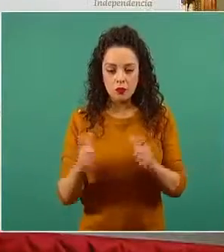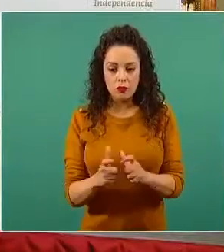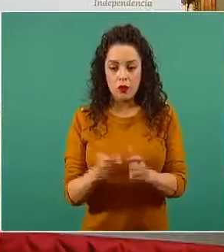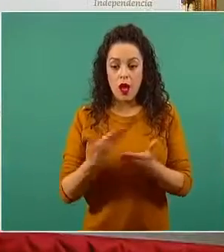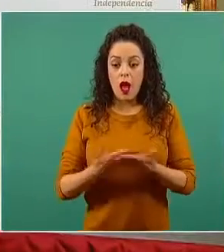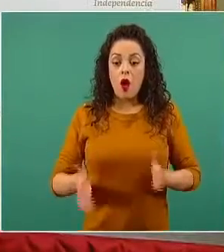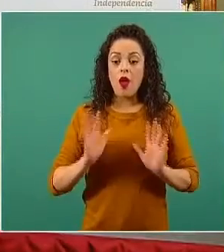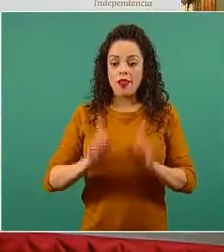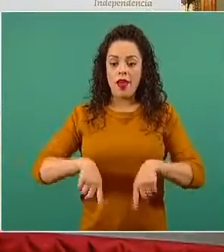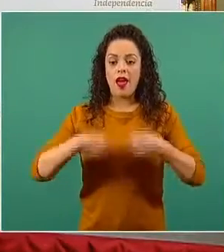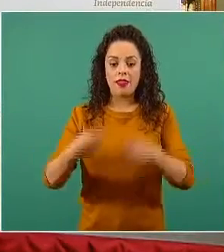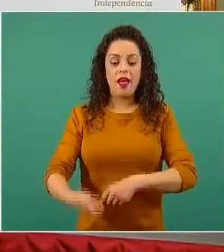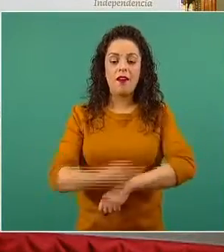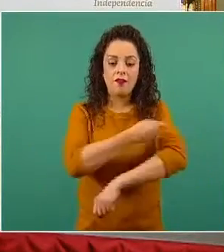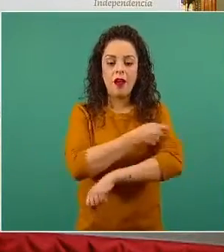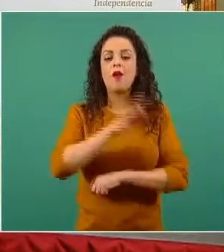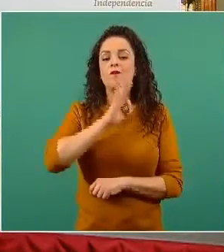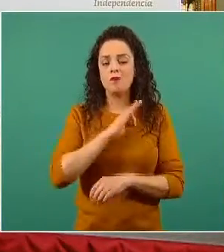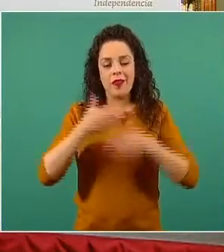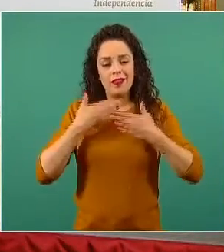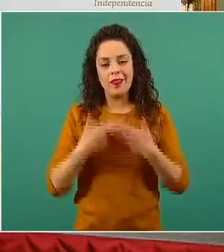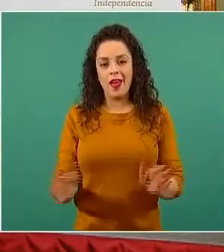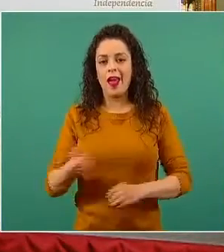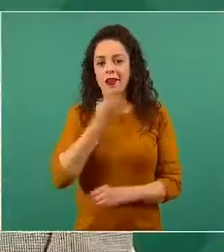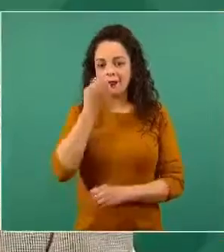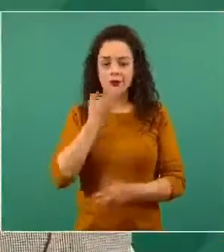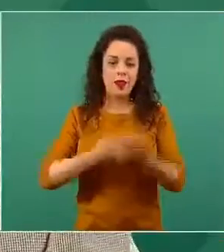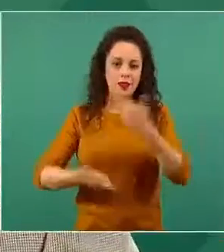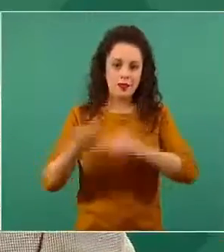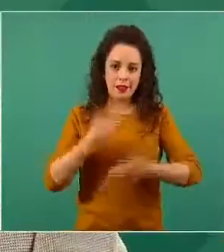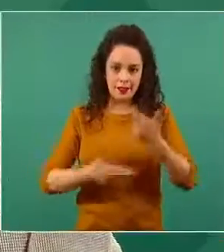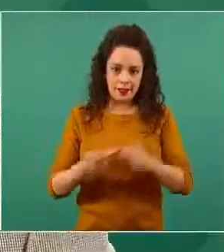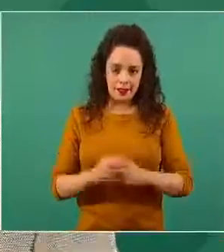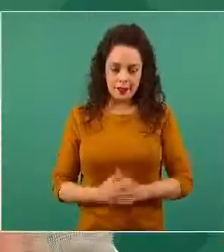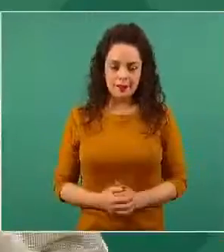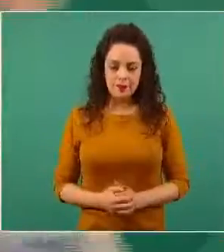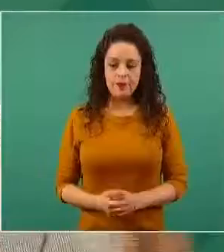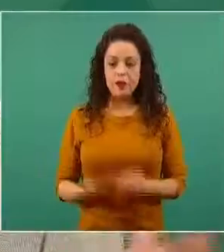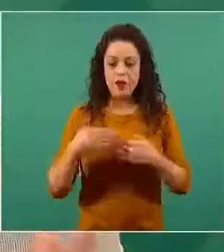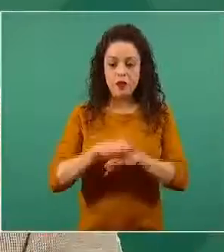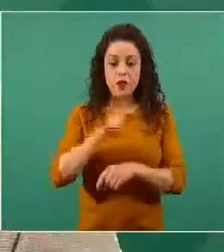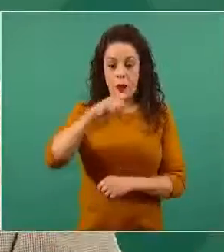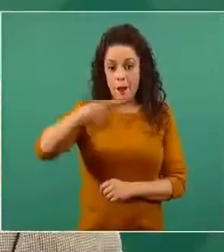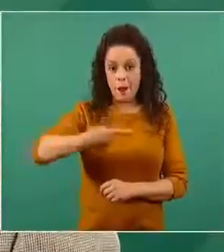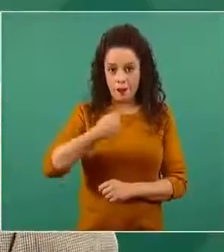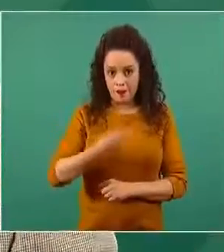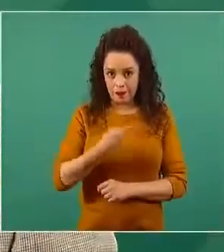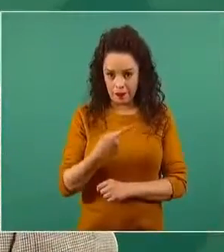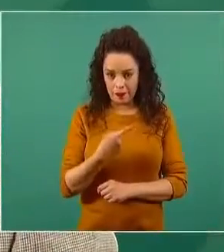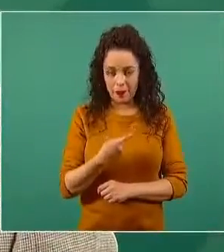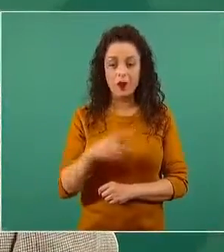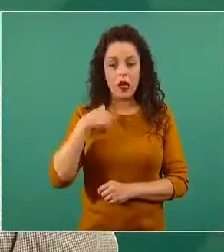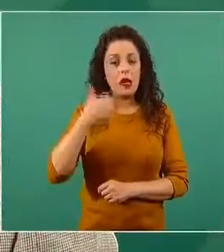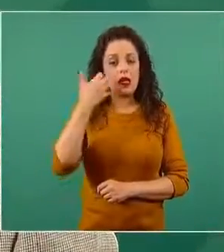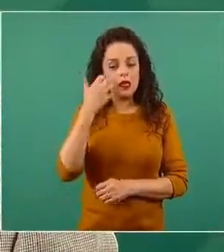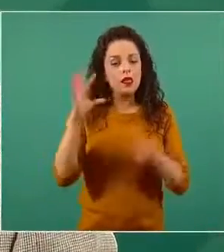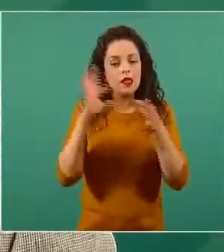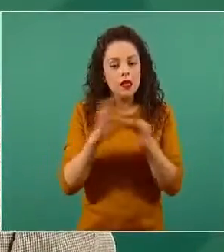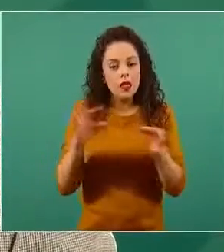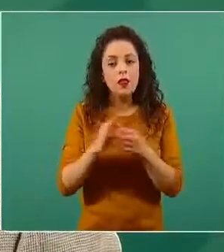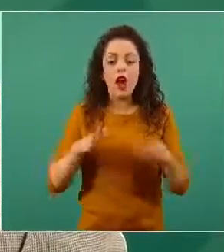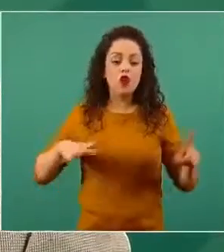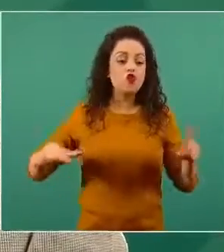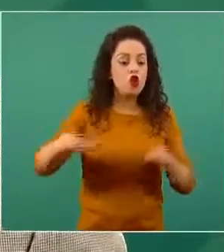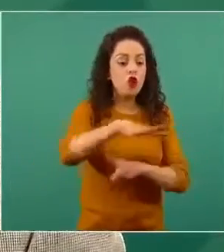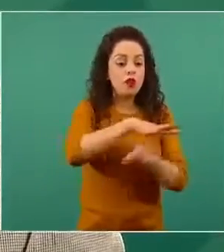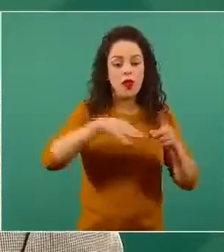y vacunadas y se pueden abrir las escuelas. Ahora, regresando a su pregunta, quise dar todo este contexto para que quede claro cuál es el